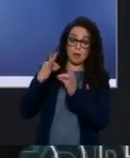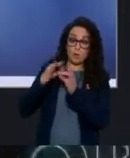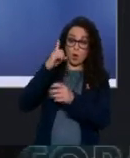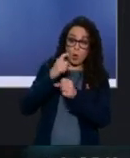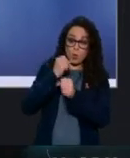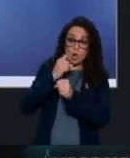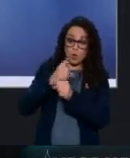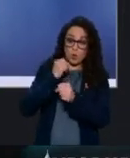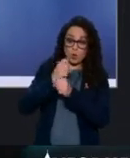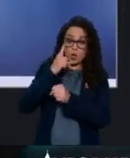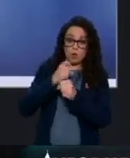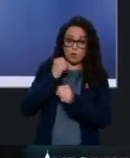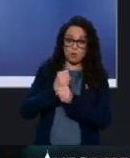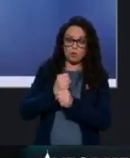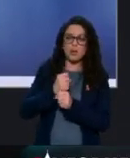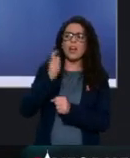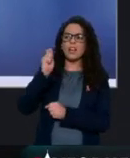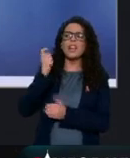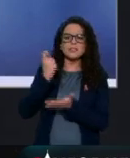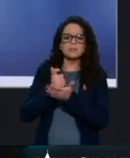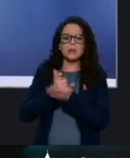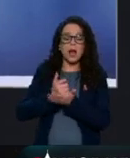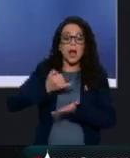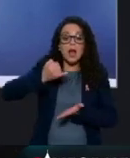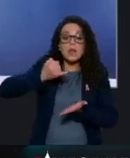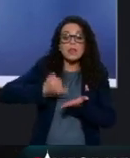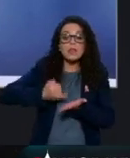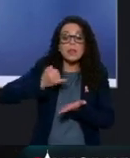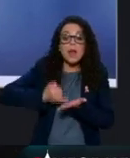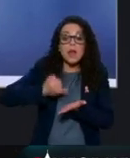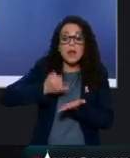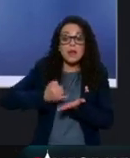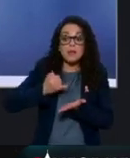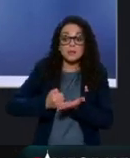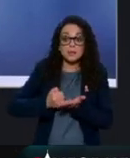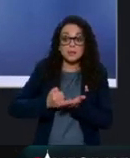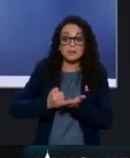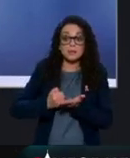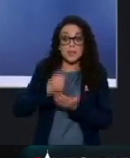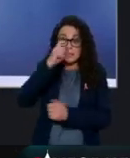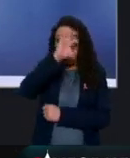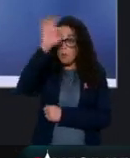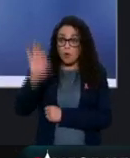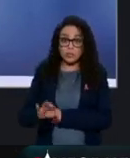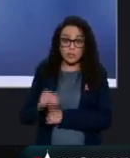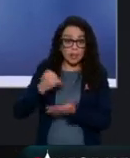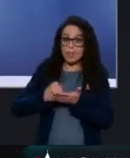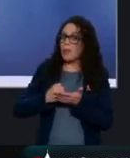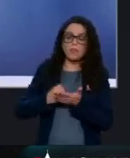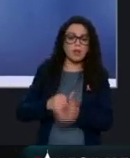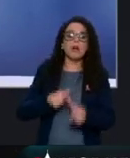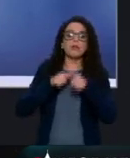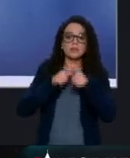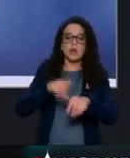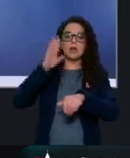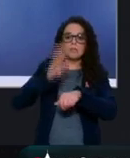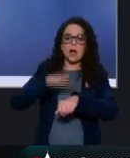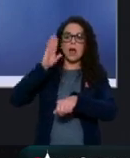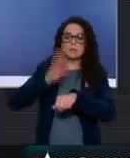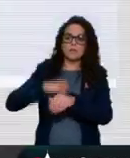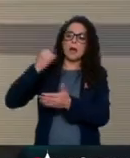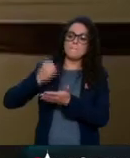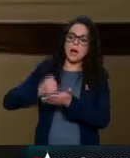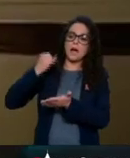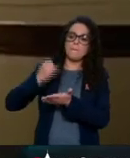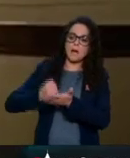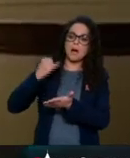se utiliza para pagar intereses, una parte de los intereses, porque ni siquiera son todos los intereses. Entonces va creciendo y va creciendo la deuda. Es decir, lejos de